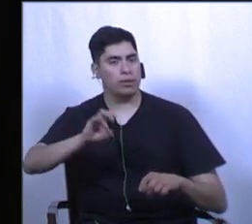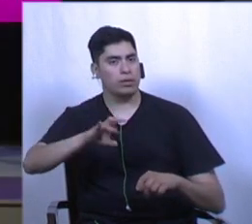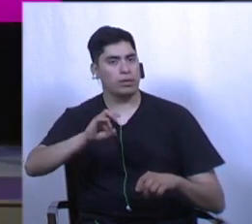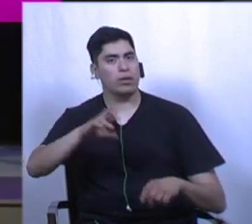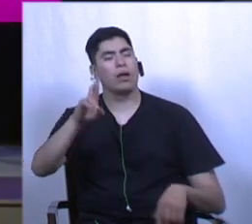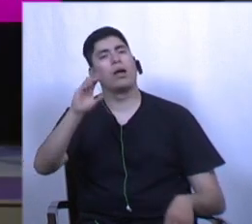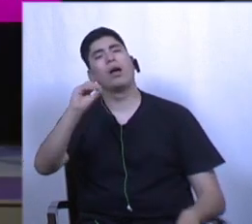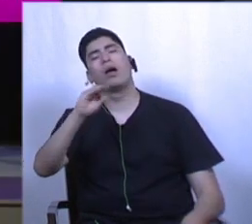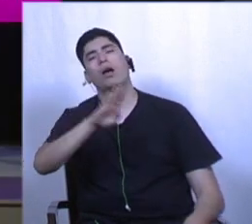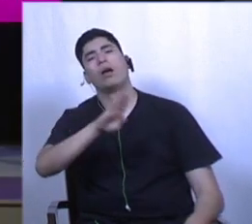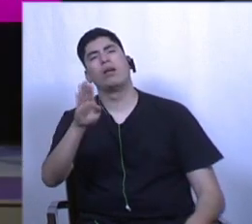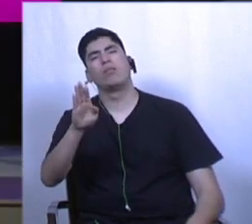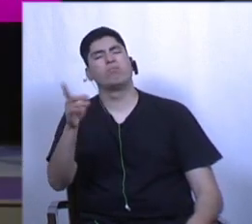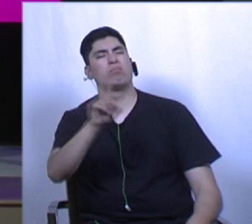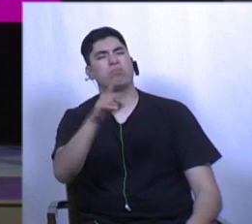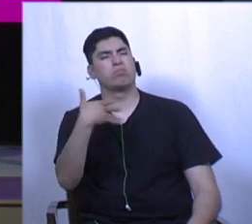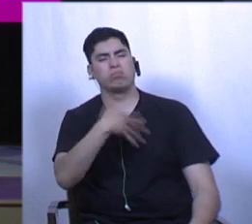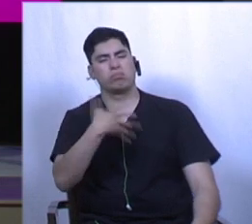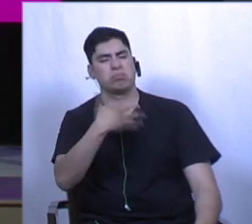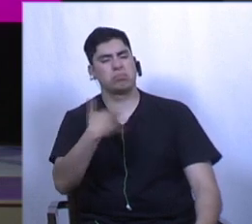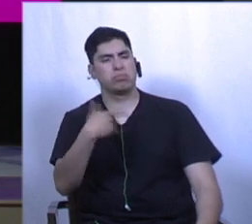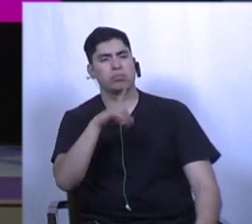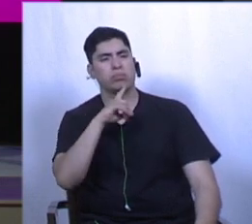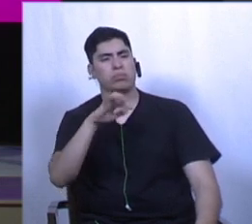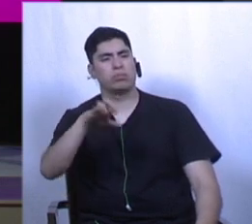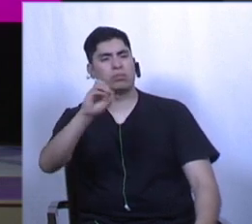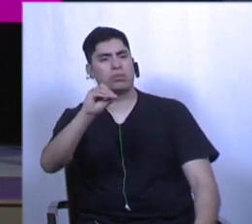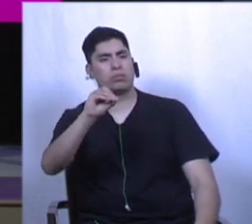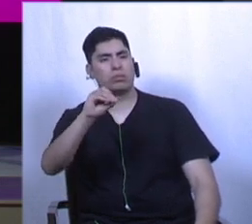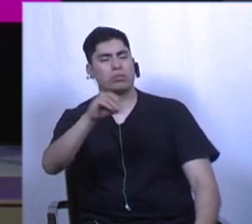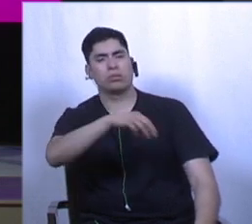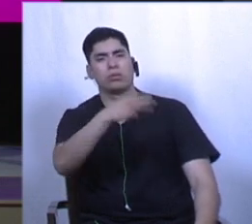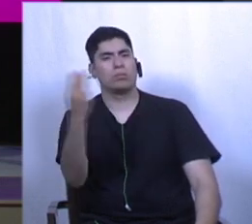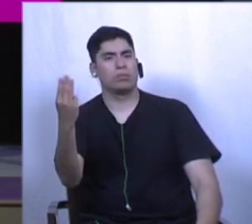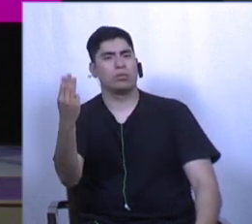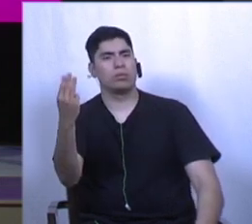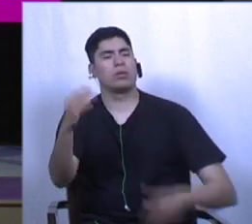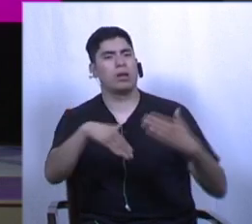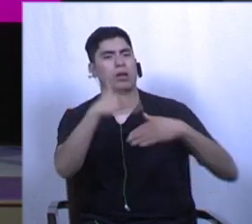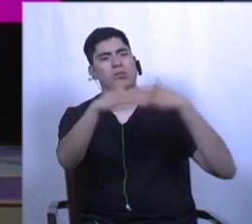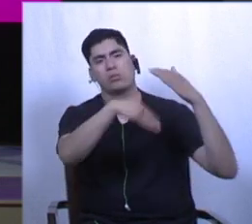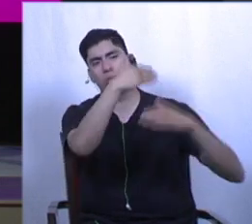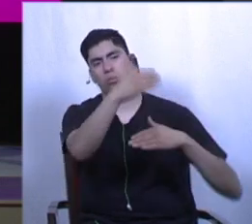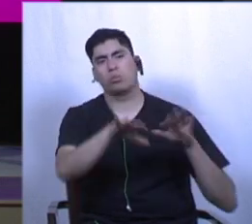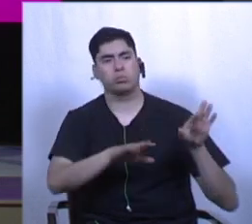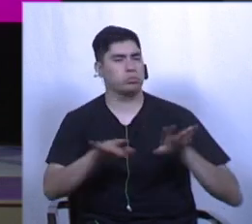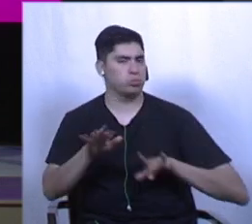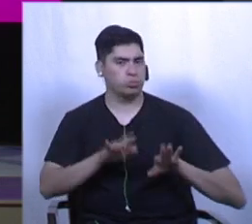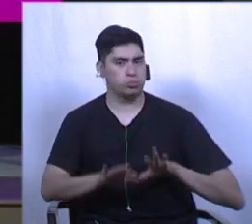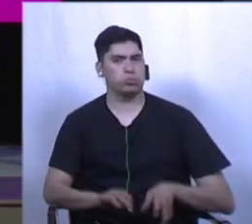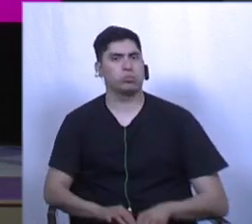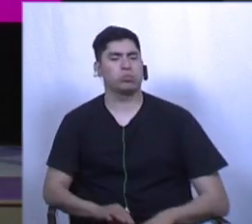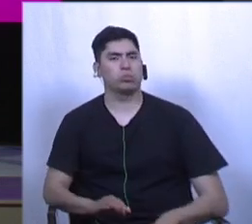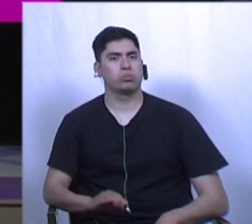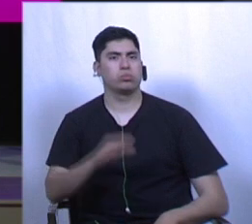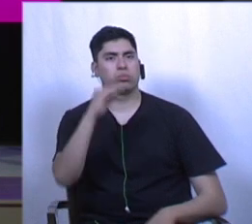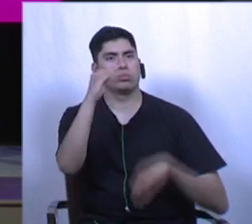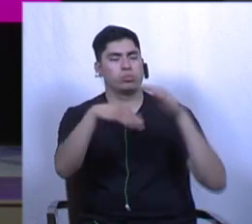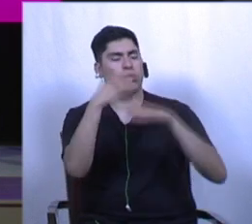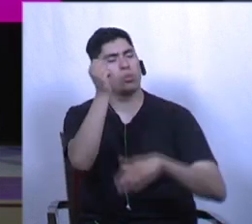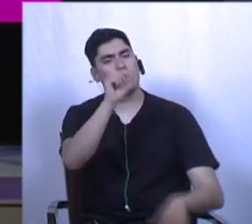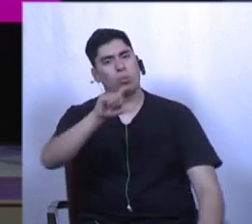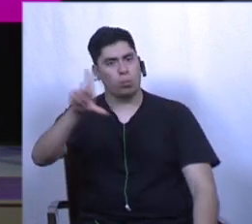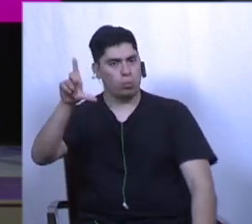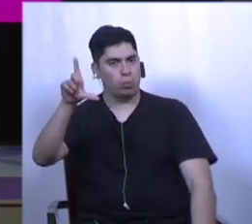gusta mucho el tema de la secreción de tipo 3. ¿Puedo hacer algo con computadoras, con secuencias o con evolución en